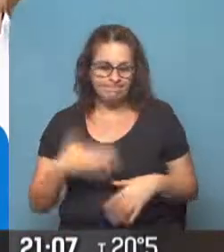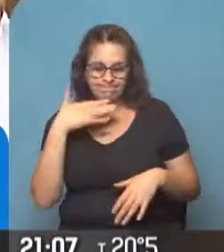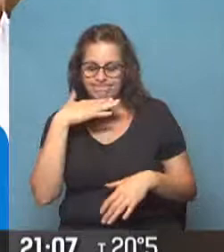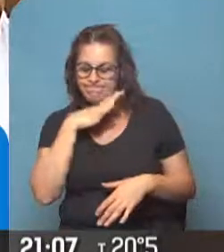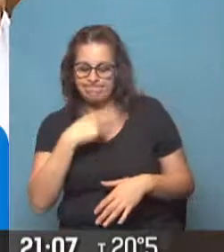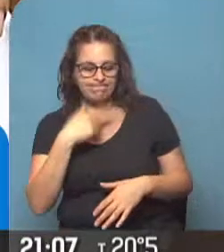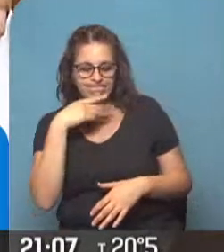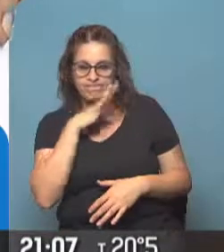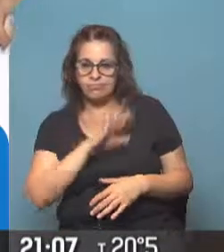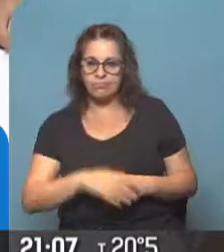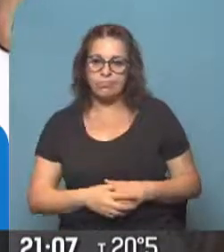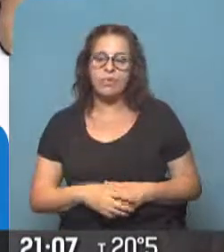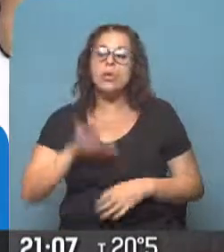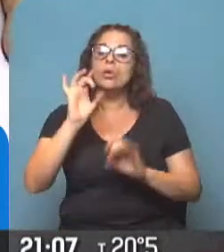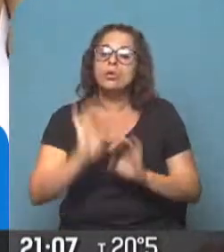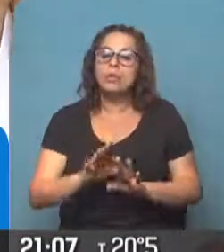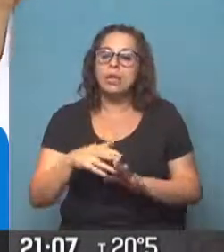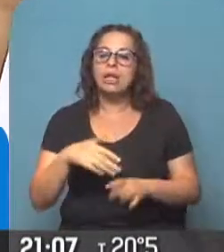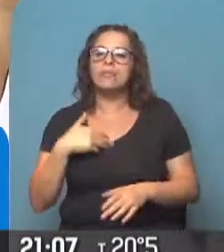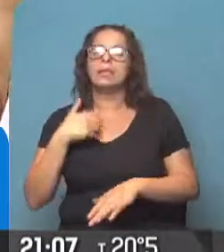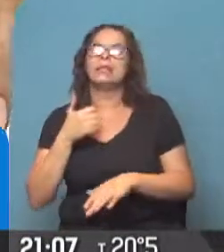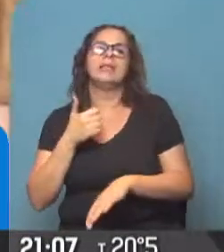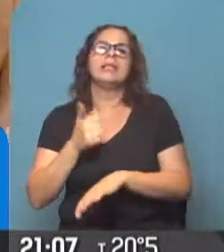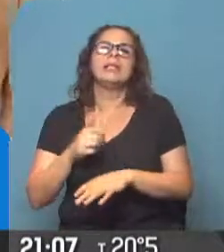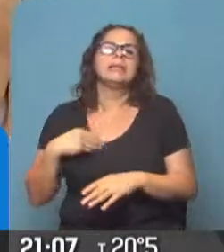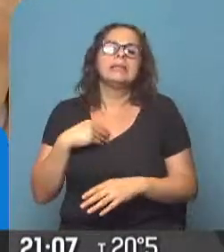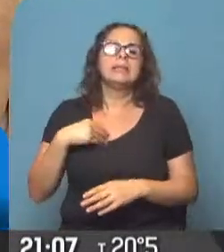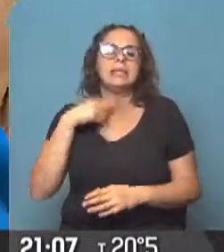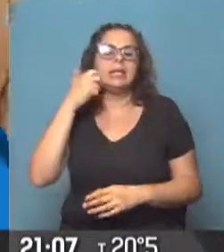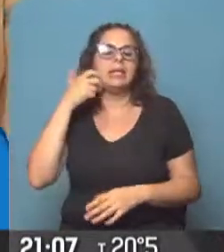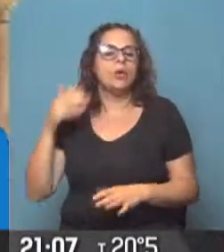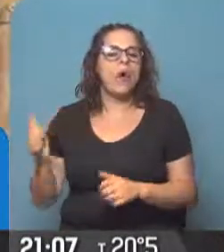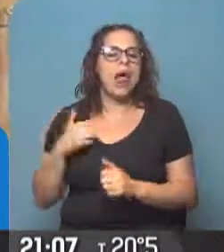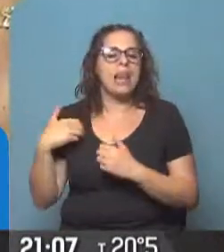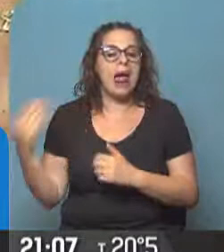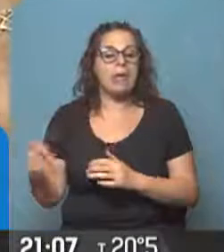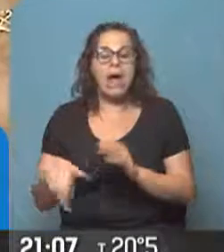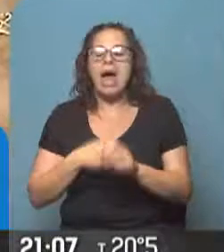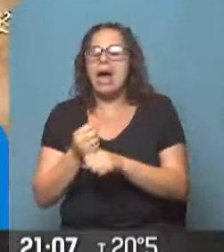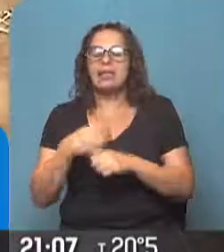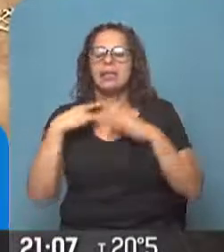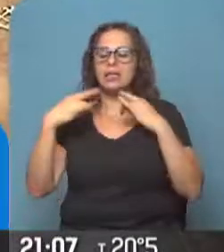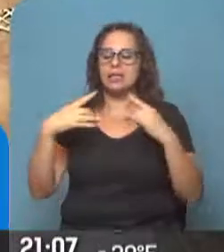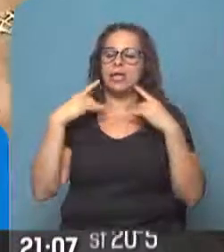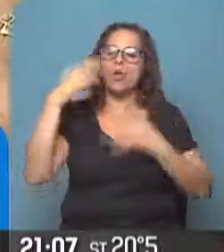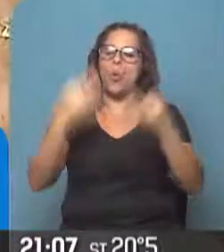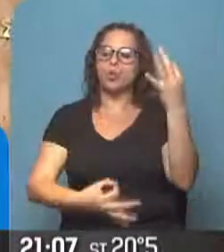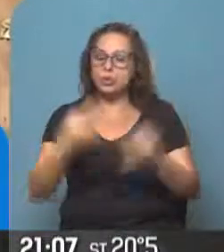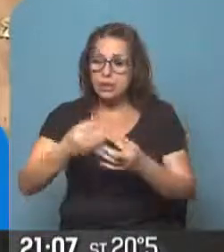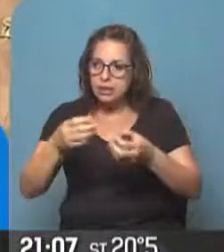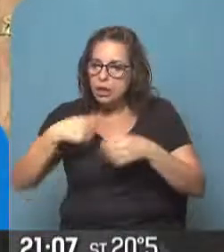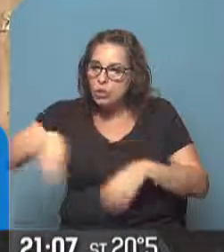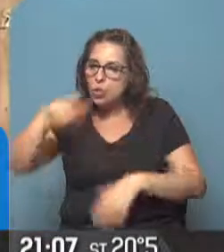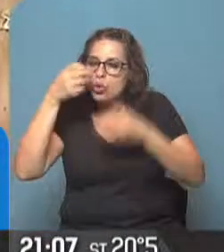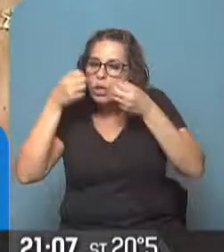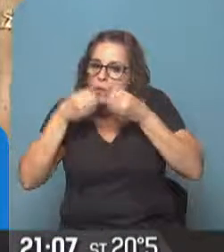no entendía nada. Solamente estaba mi hijo nomás presente hasta que grité justicia. Y ahí empezamos